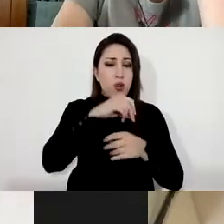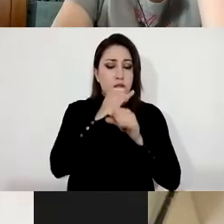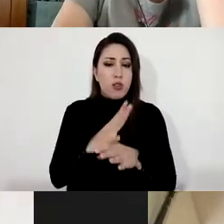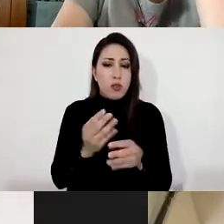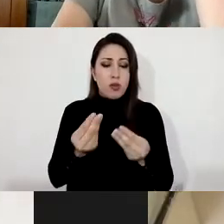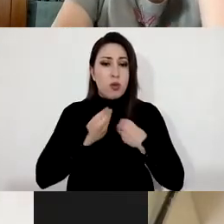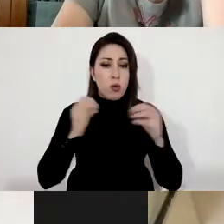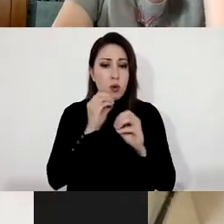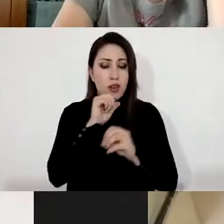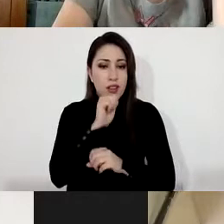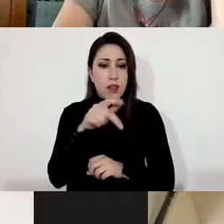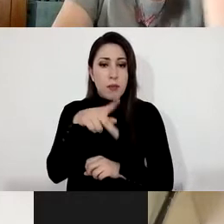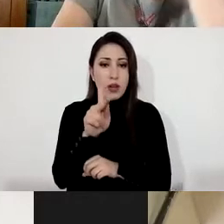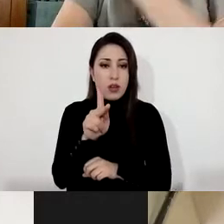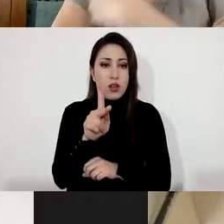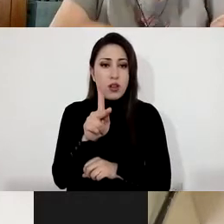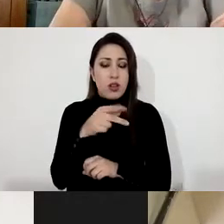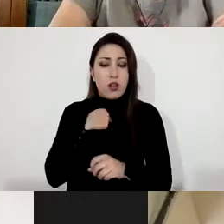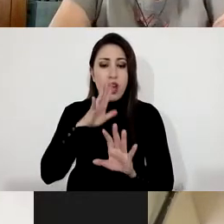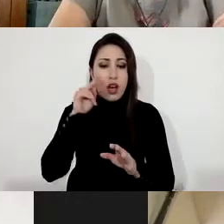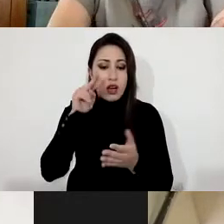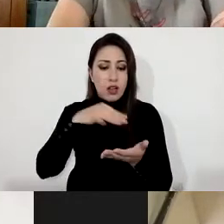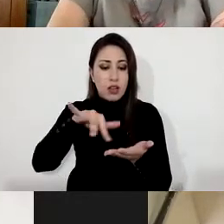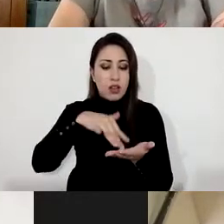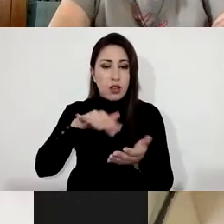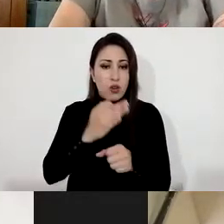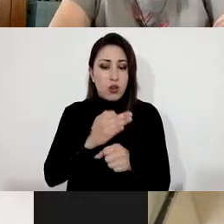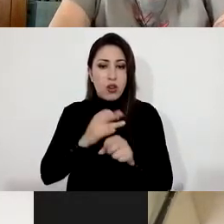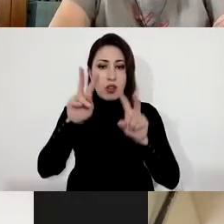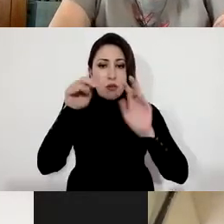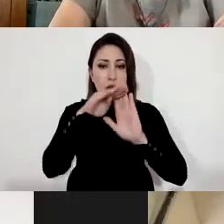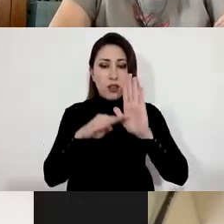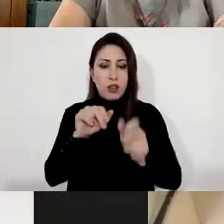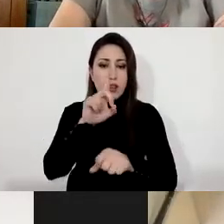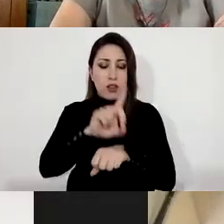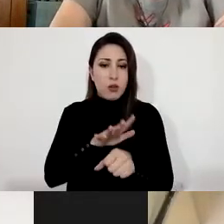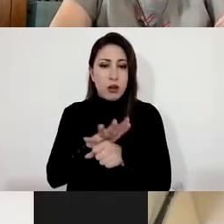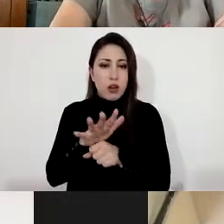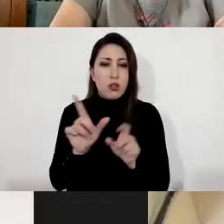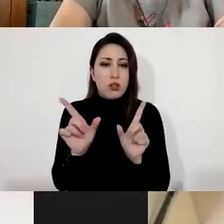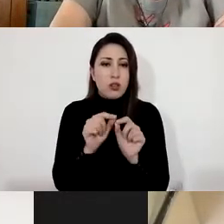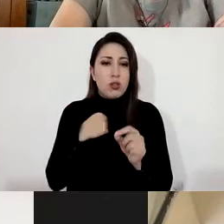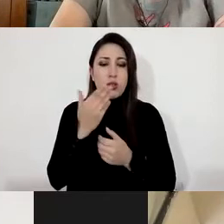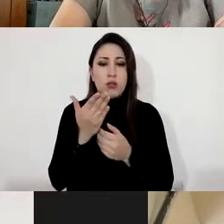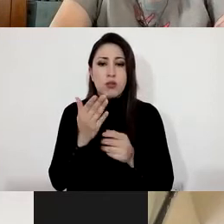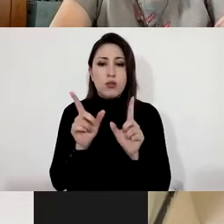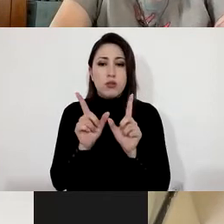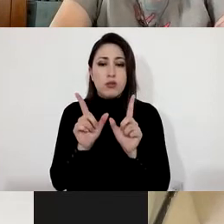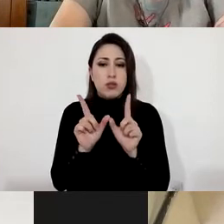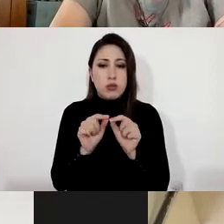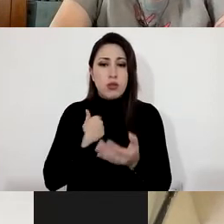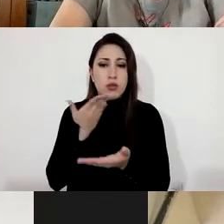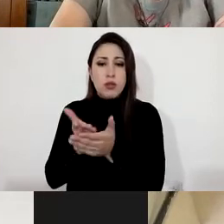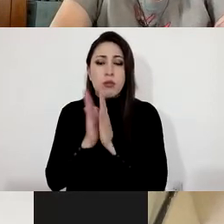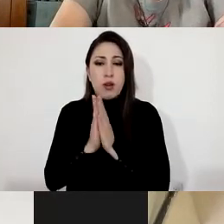pues estaré, ya leí la nota informativa que me enviaron, entonces sí quisiera yo nada más que se tomara en cuenta, posiblemente fue por el